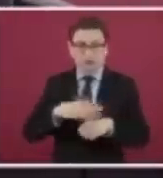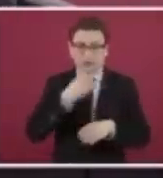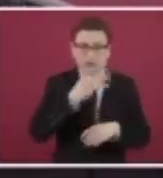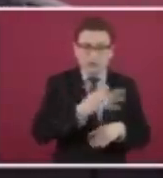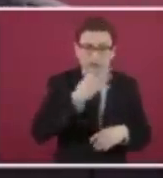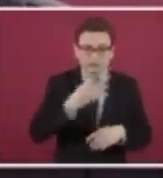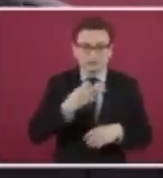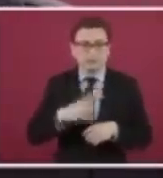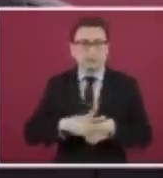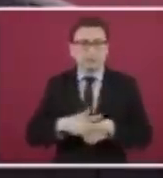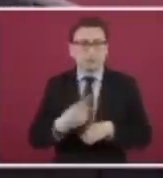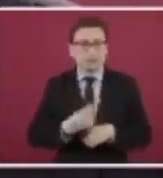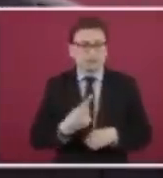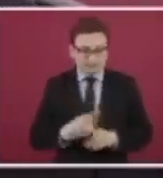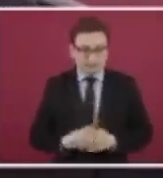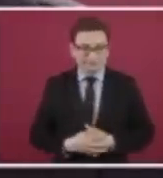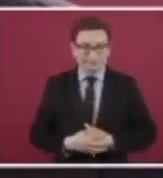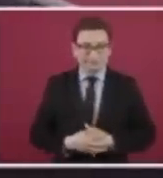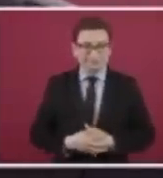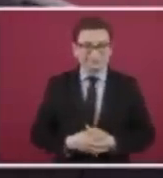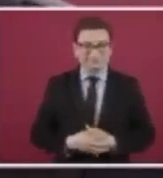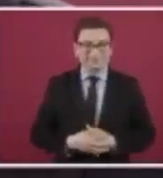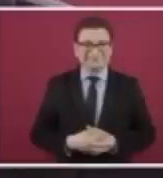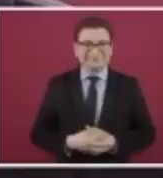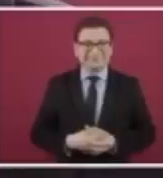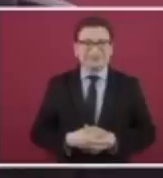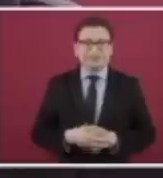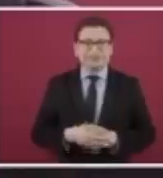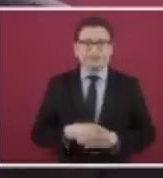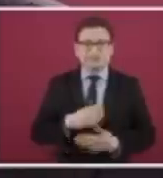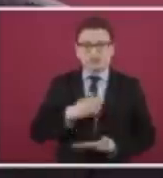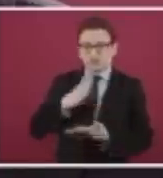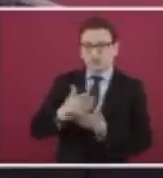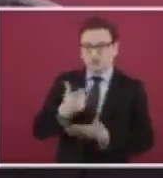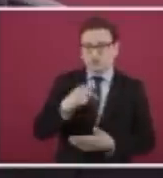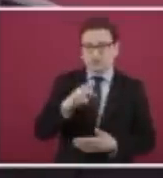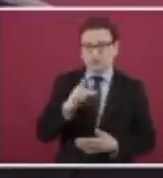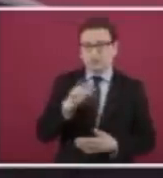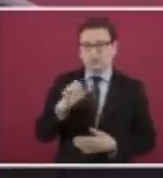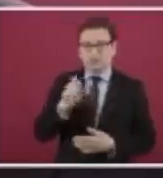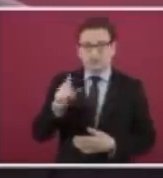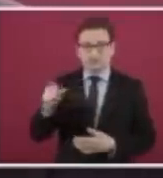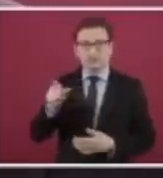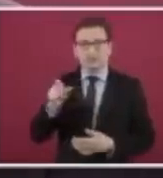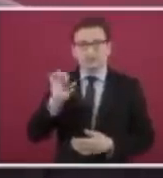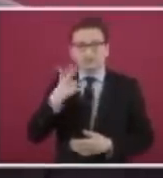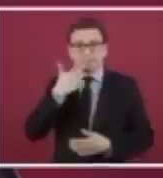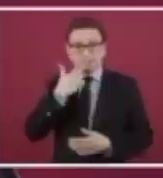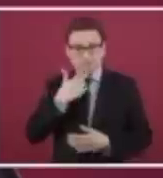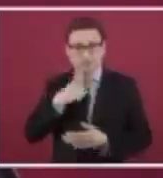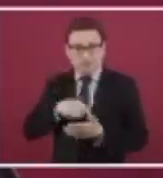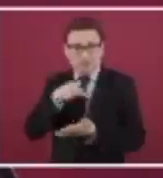porque fui a Guadalupe y Calvo, Chihuahua,